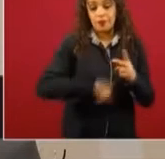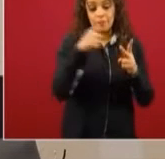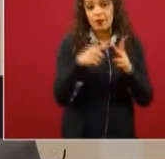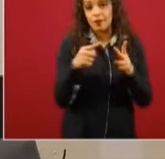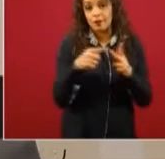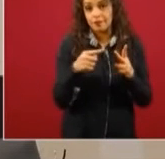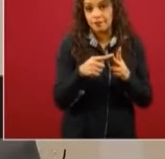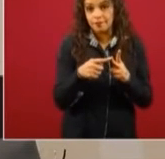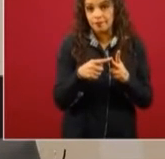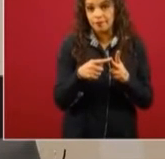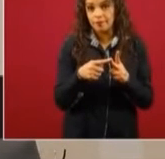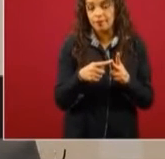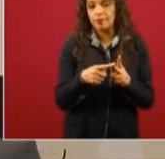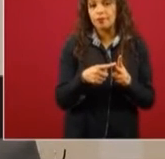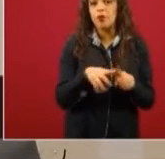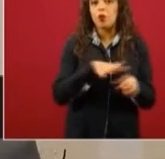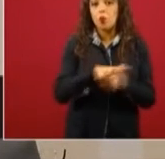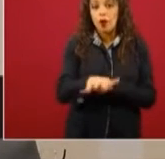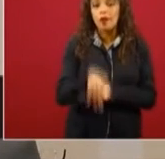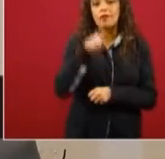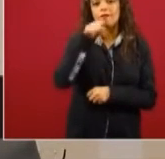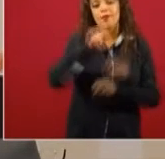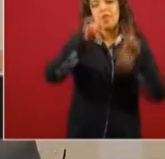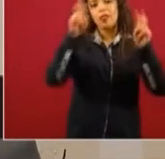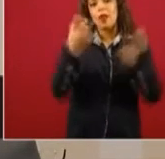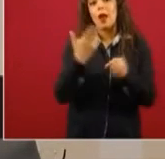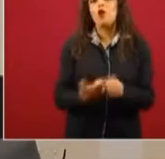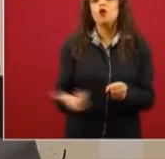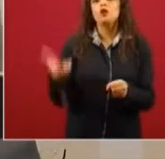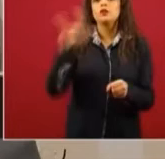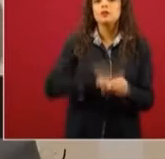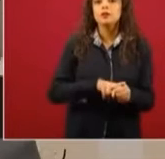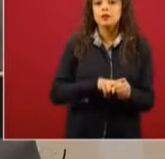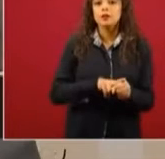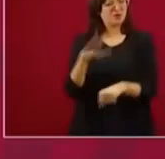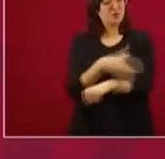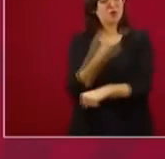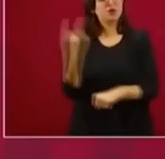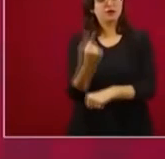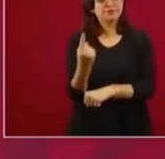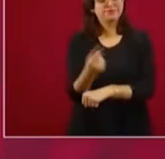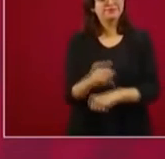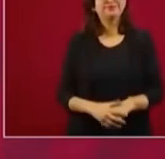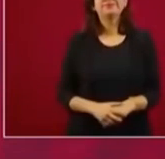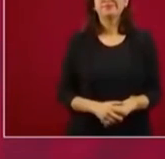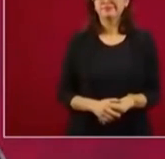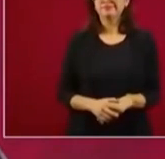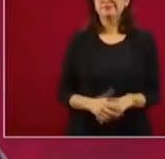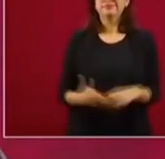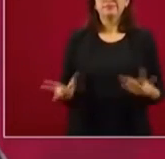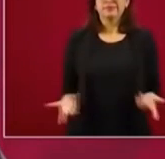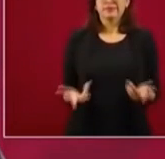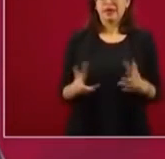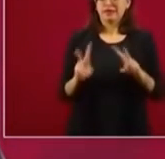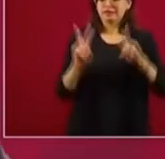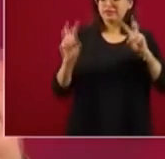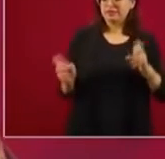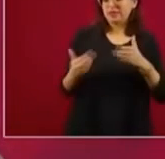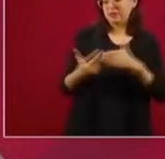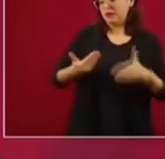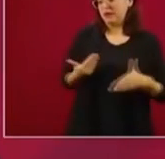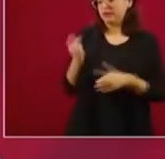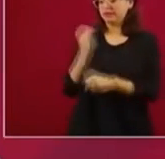126 millones de habitantes. Y el subsecretario de Salud, Hugo López-Gatell, que el test de diagnóstico es una